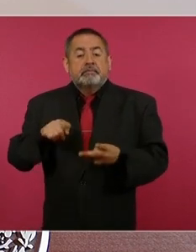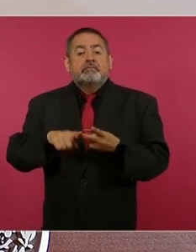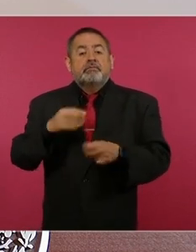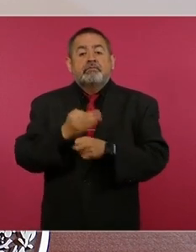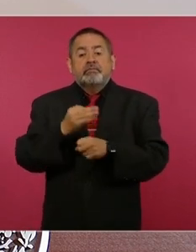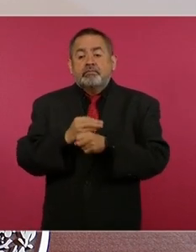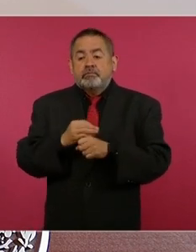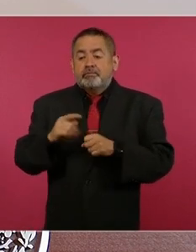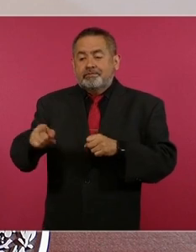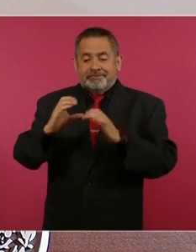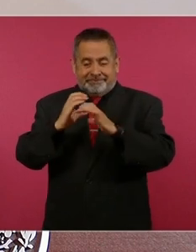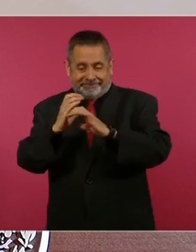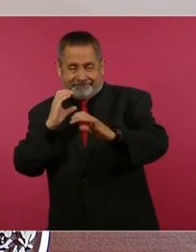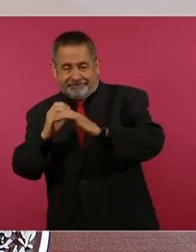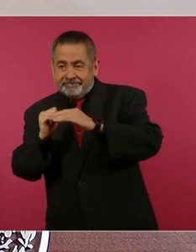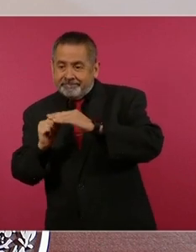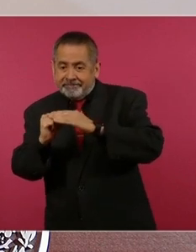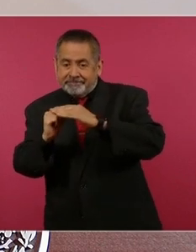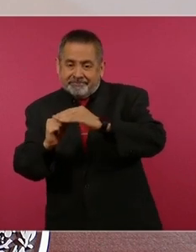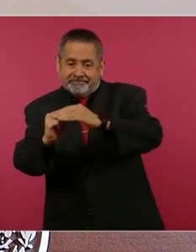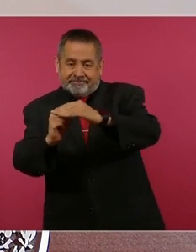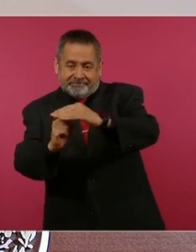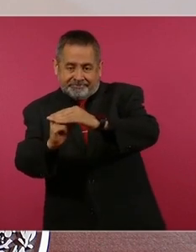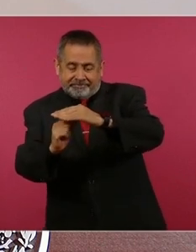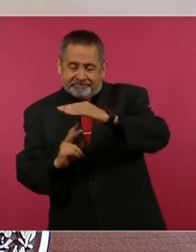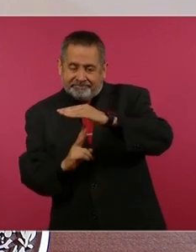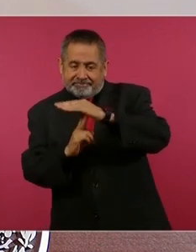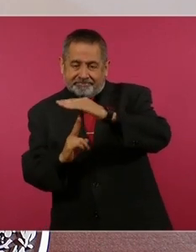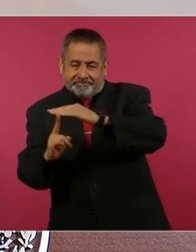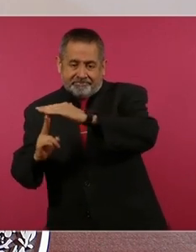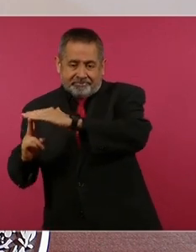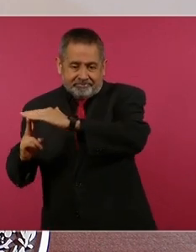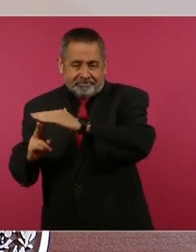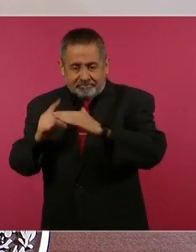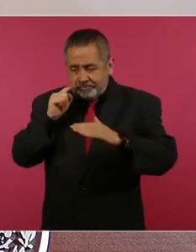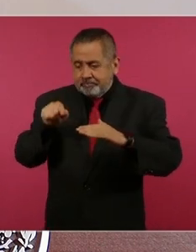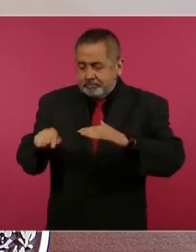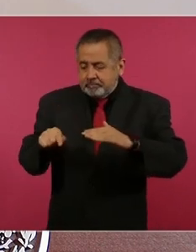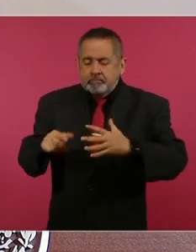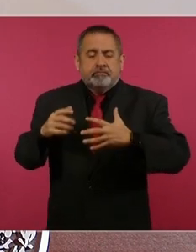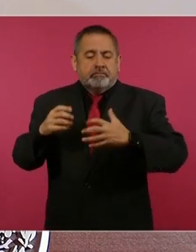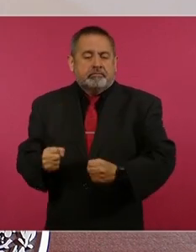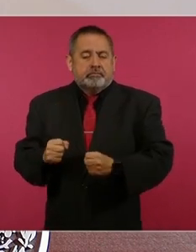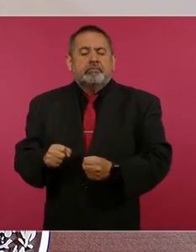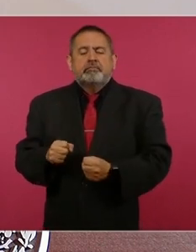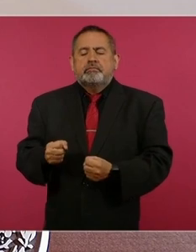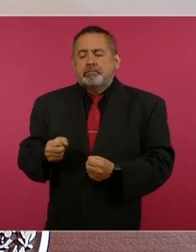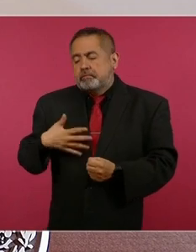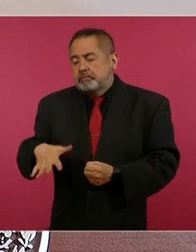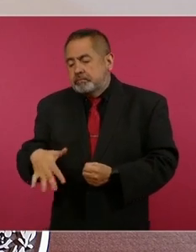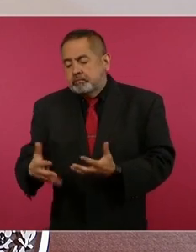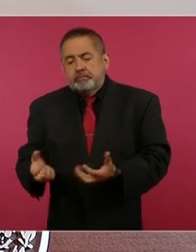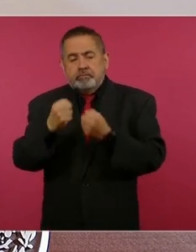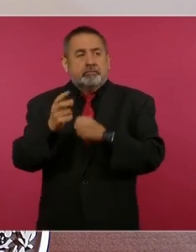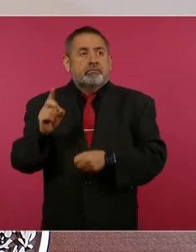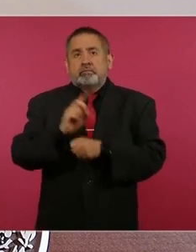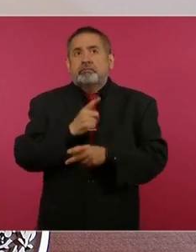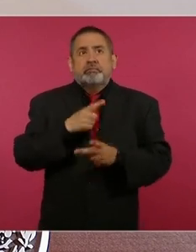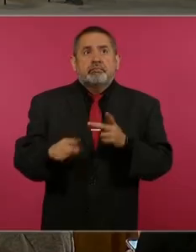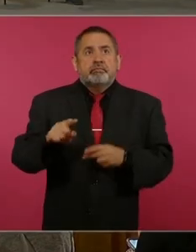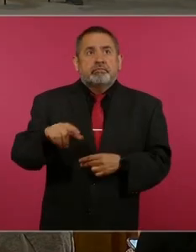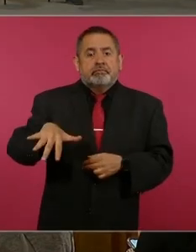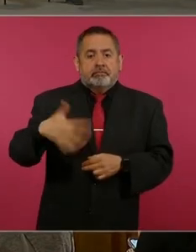las galerías y la búsqueda subterránea, que seguramente será a partir del 15 de